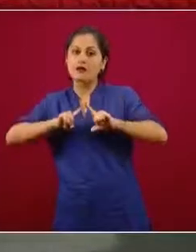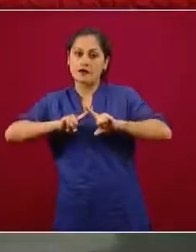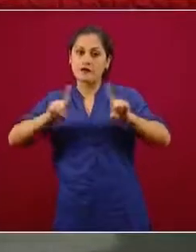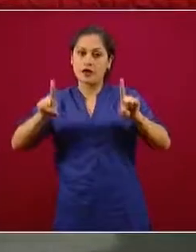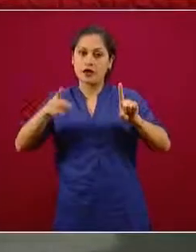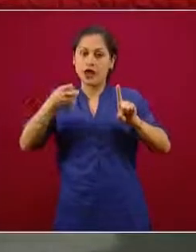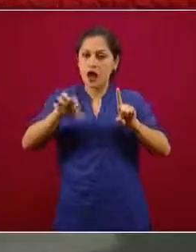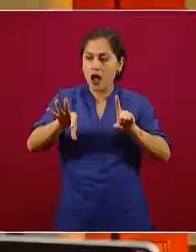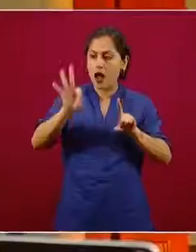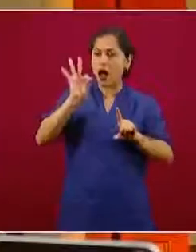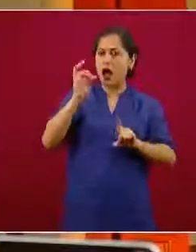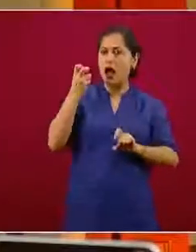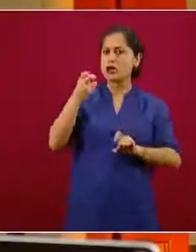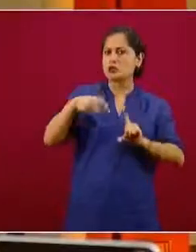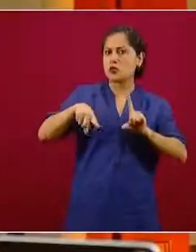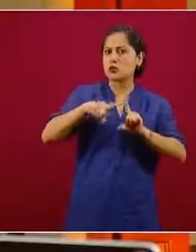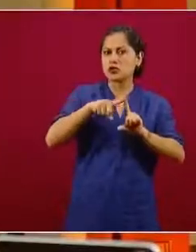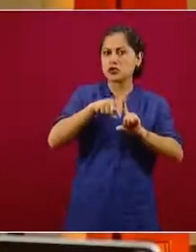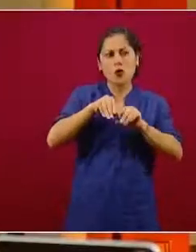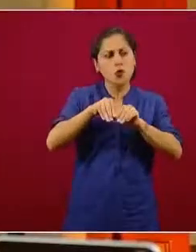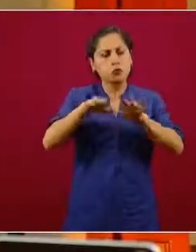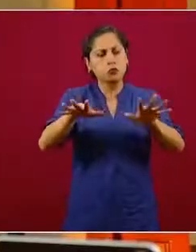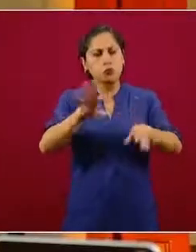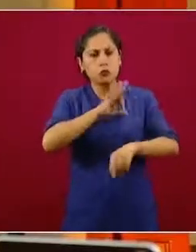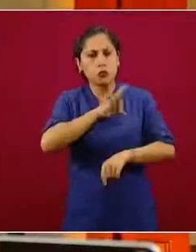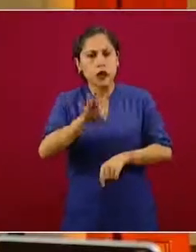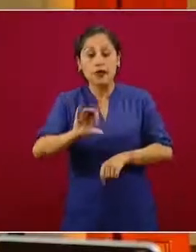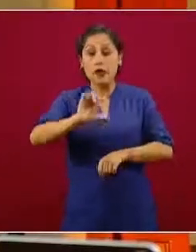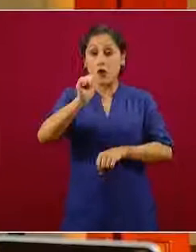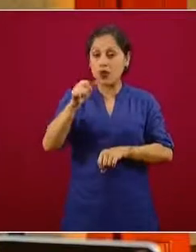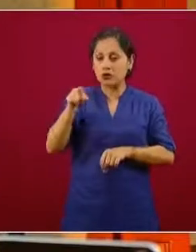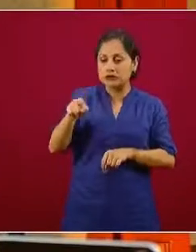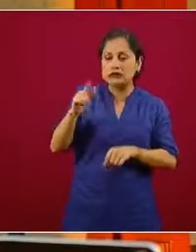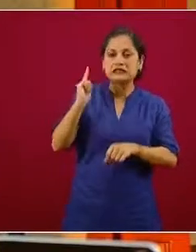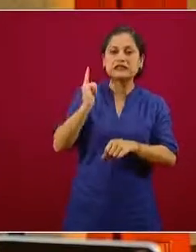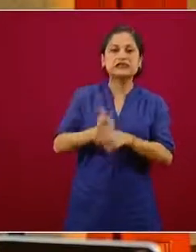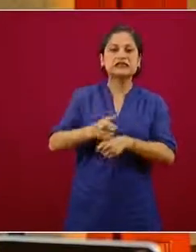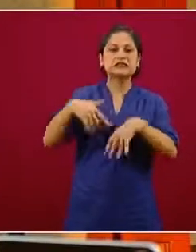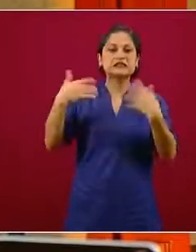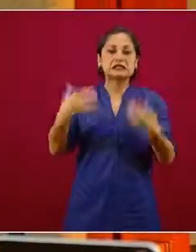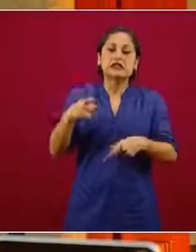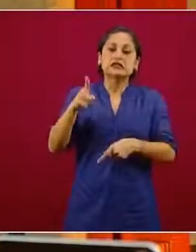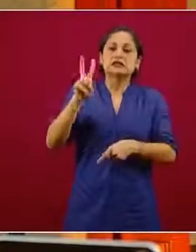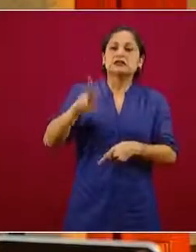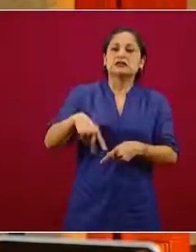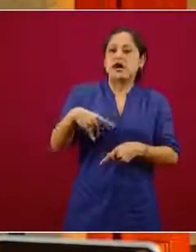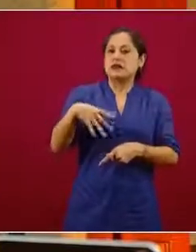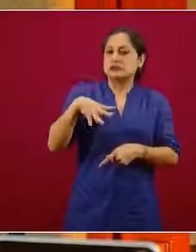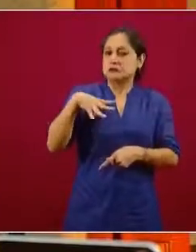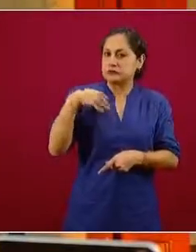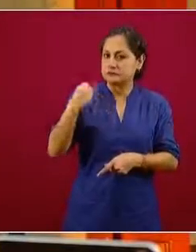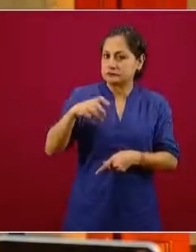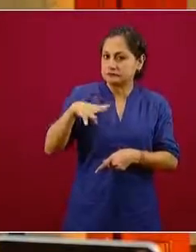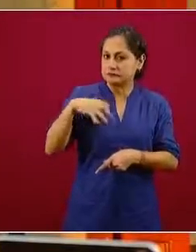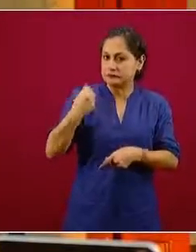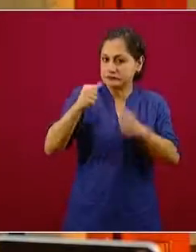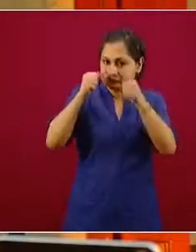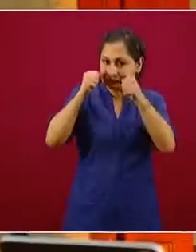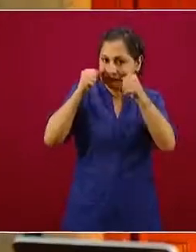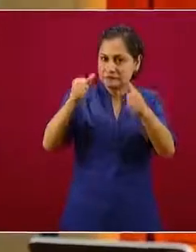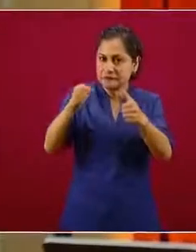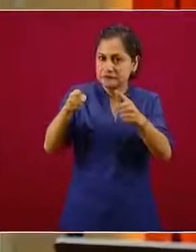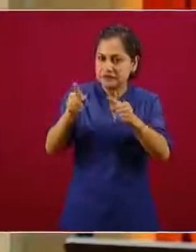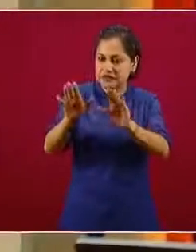aspectos que son retadores, hay aspectos que, como lo hemos señalado también en algunos casos, requieren una atención